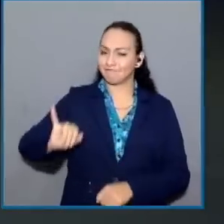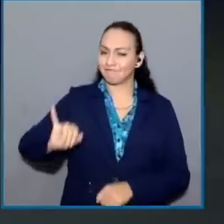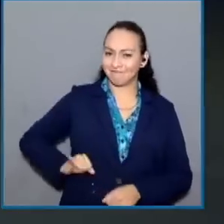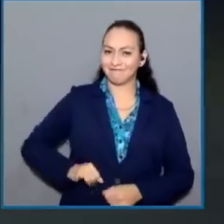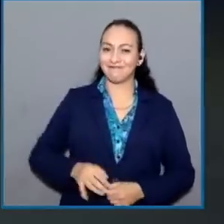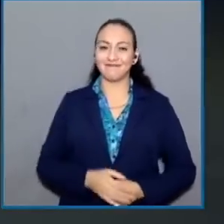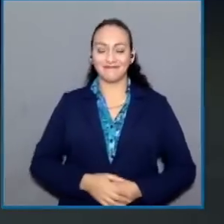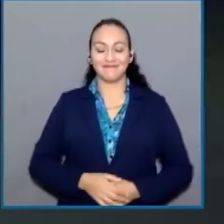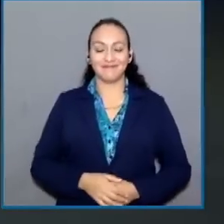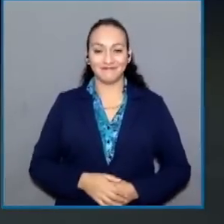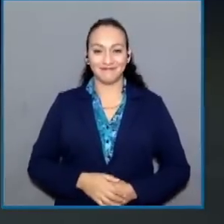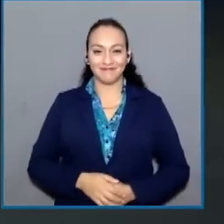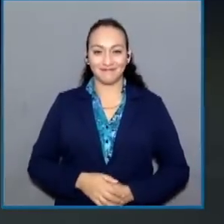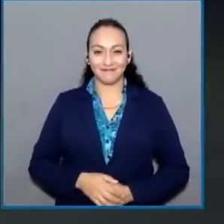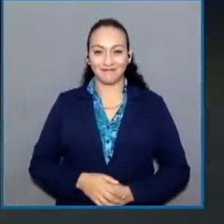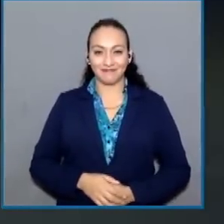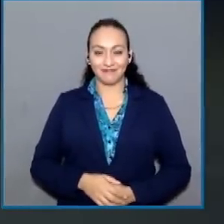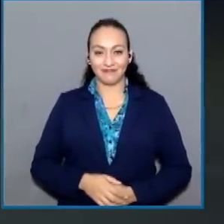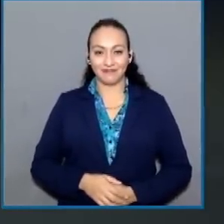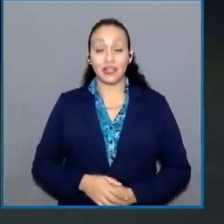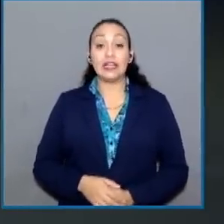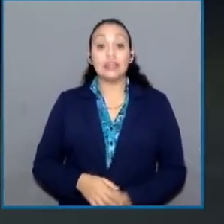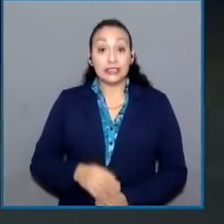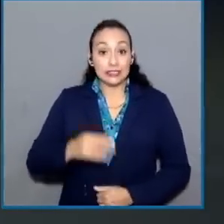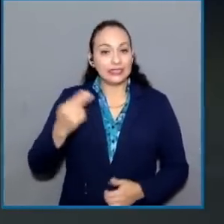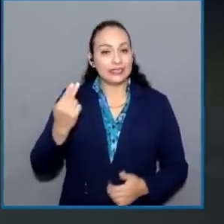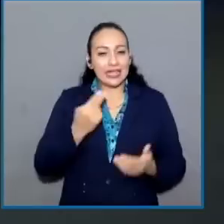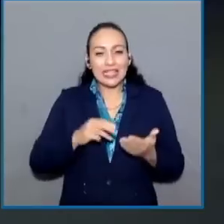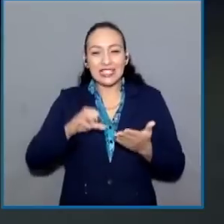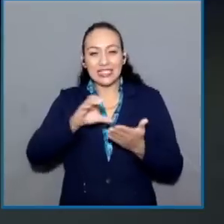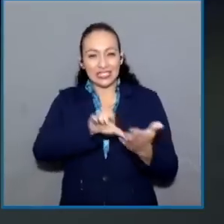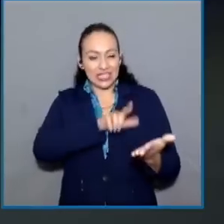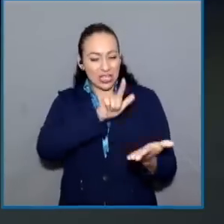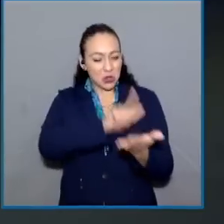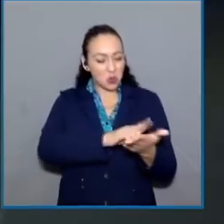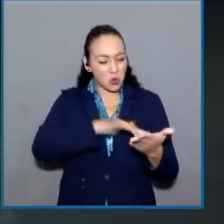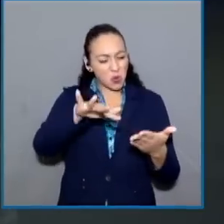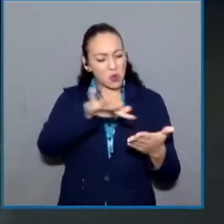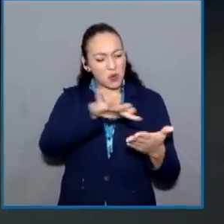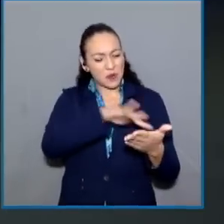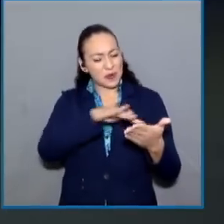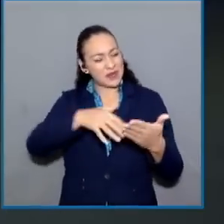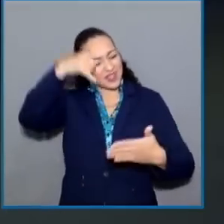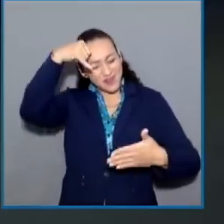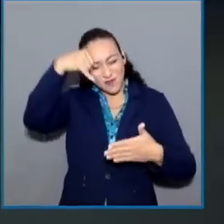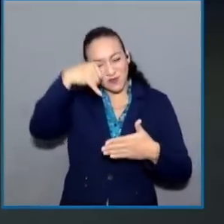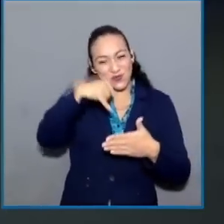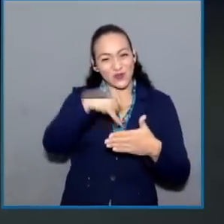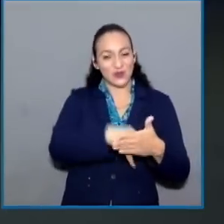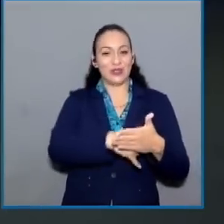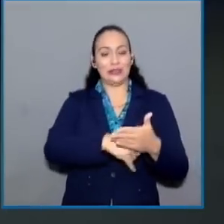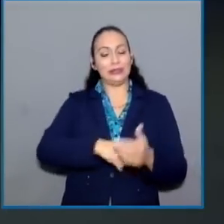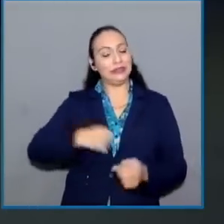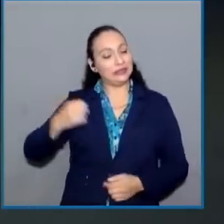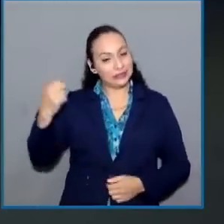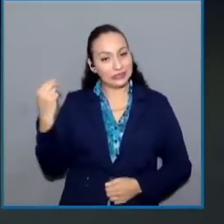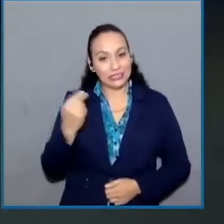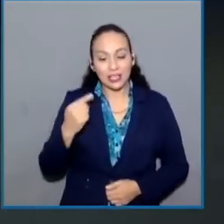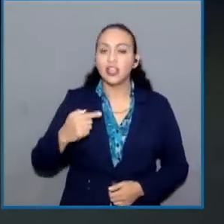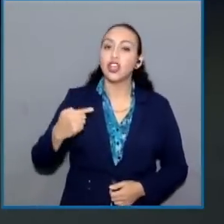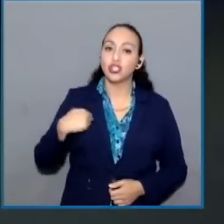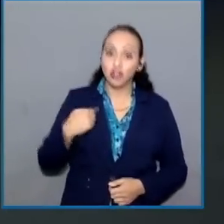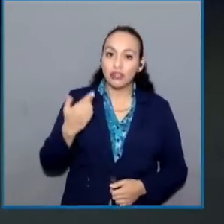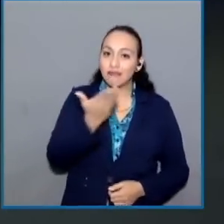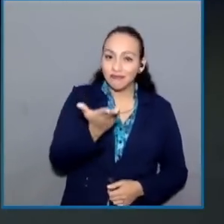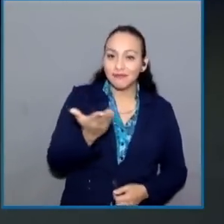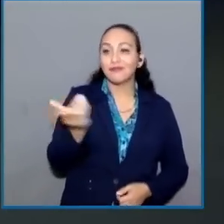Hay que ser adictos a la Constitución. Hoy invito a todas y a todos a involucrarse con el propio texto